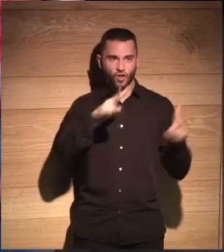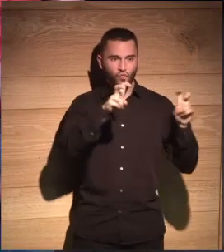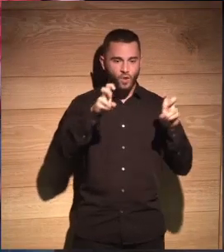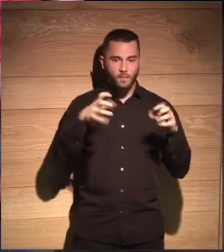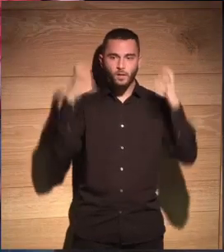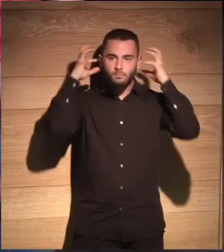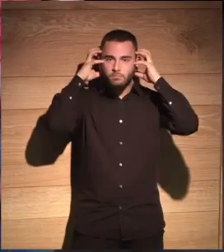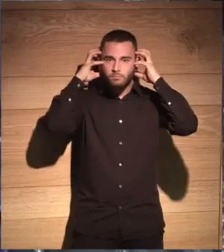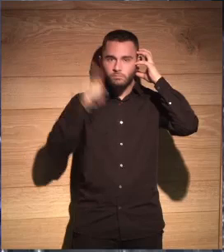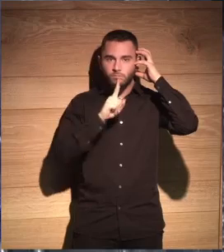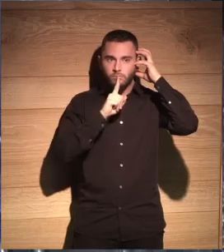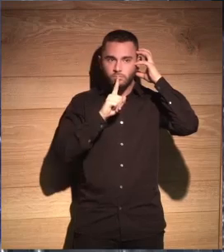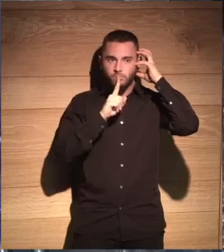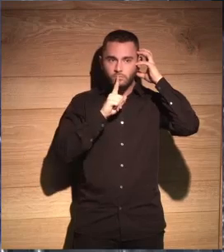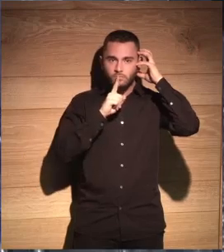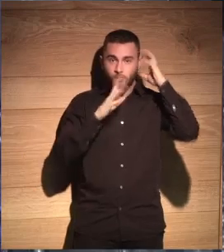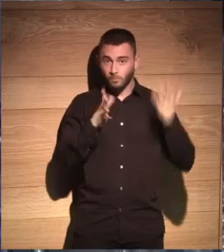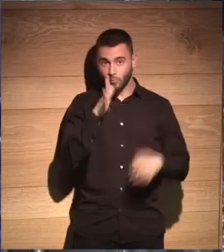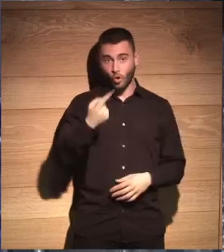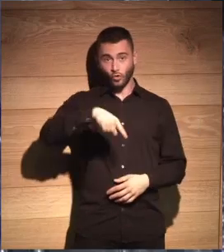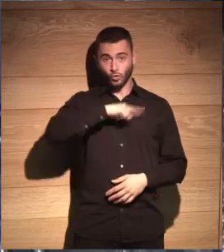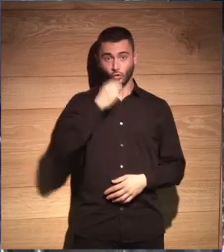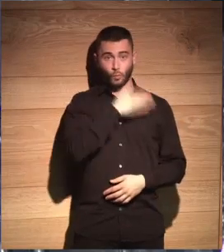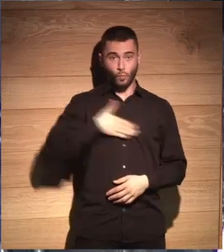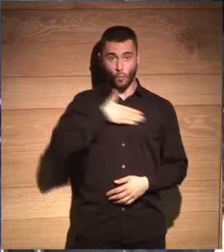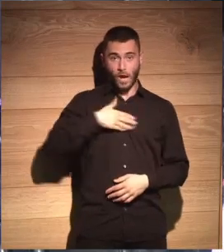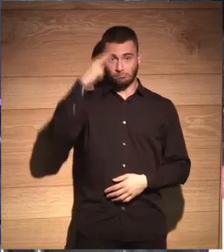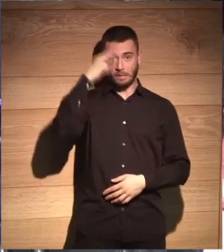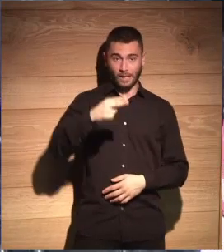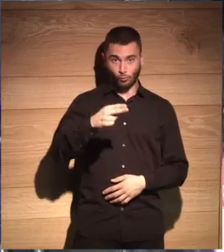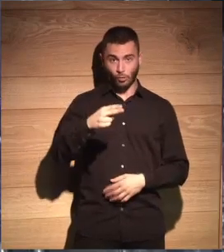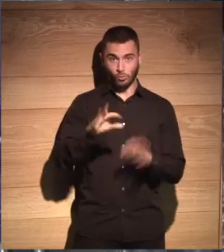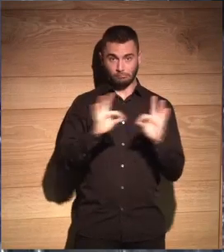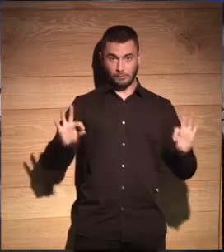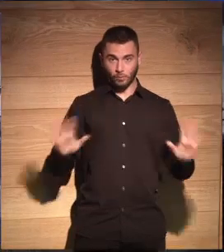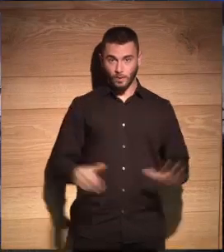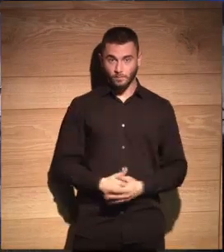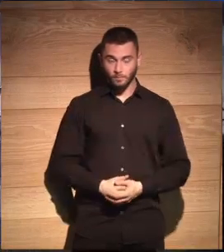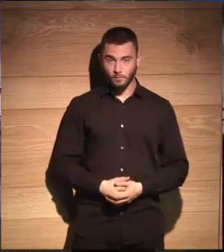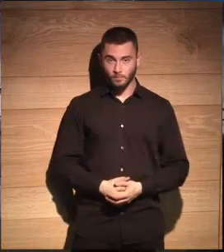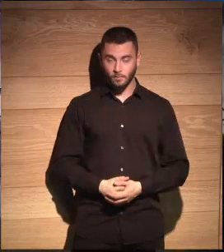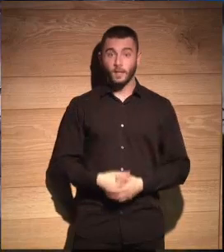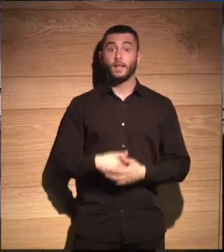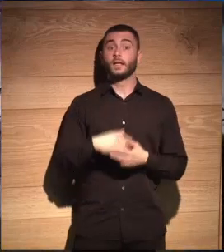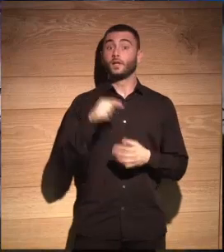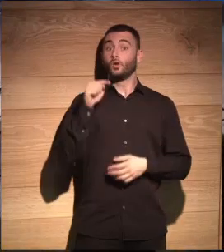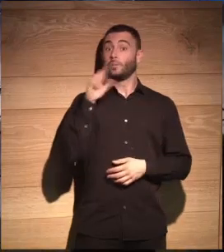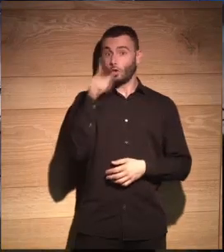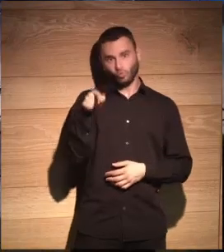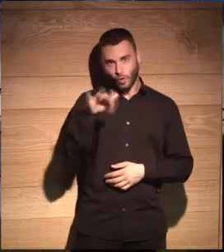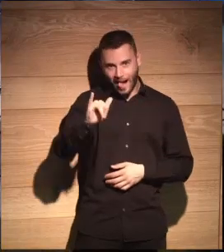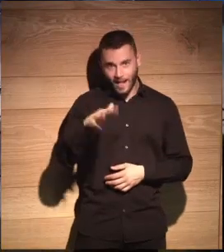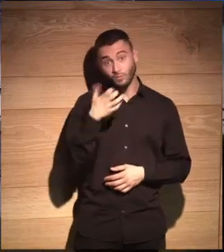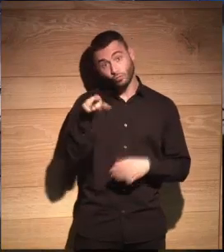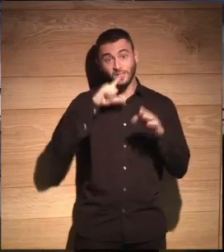cascos callados, digo... Porque somos buenos, bueno, respetuosos y disciplinados. Claro, bueno. Porque estabas tú, en realidad, ¿en cuánto te fuiste? Por eso y porque